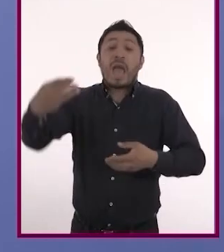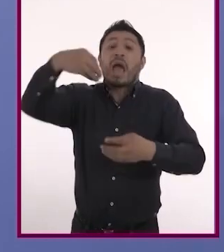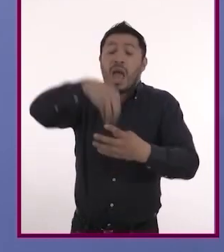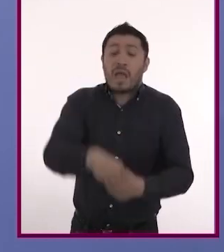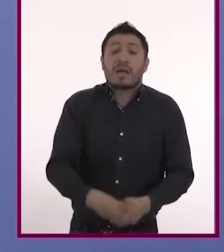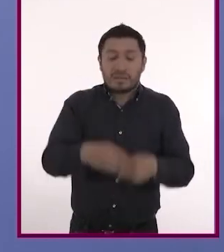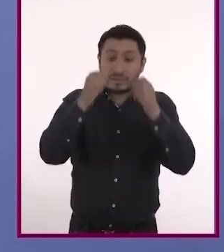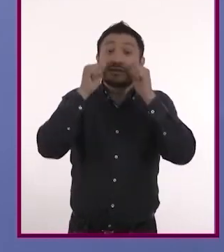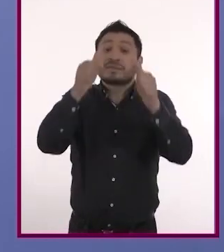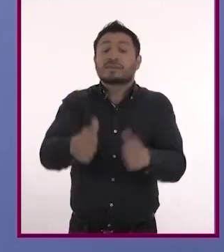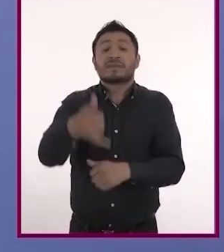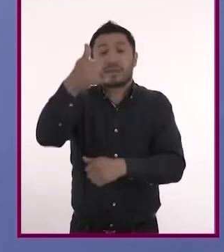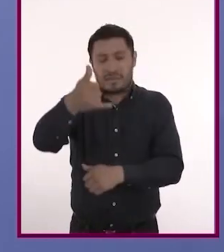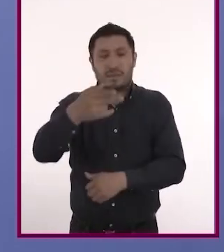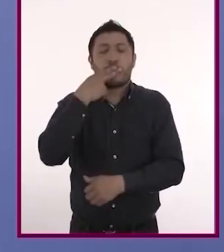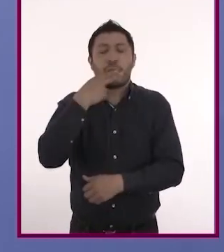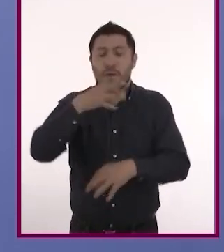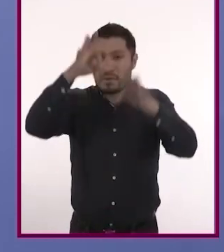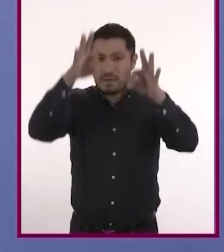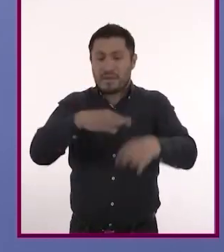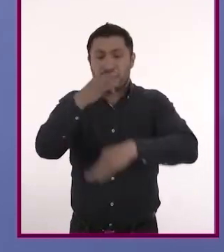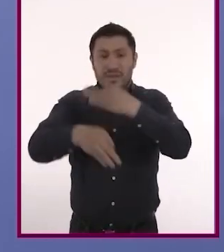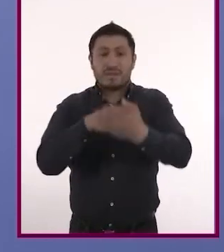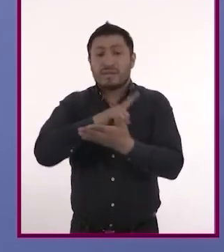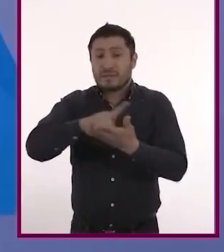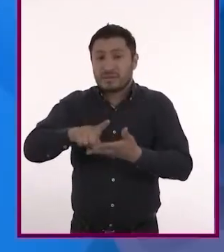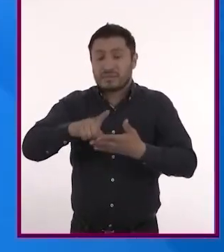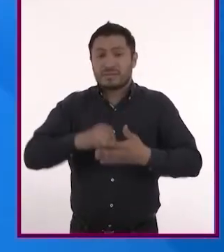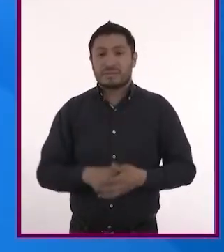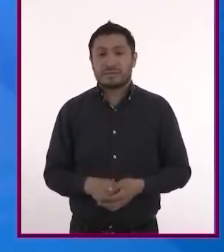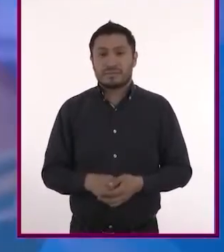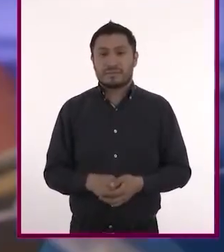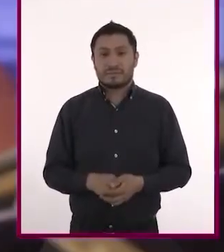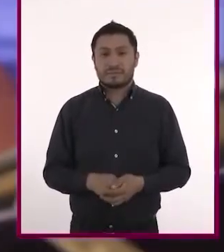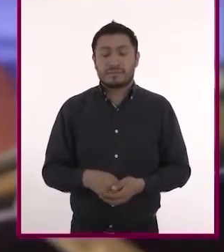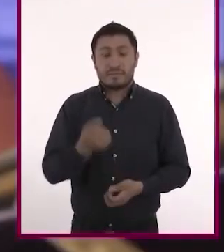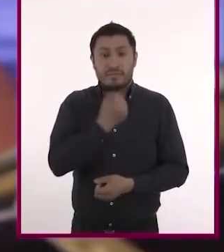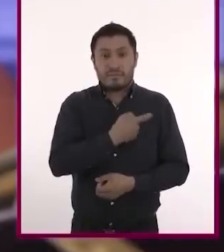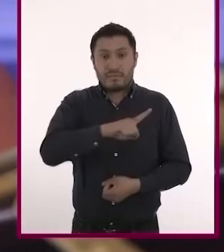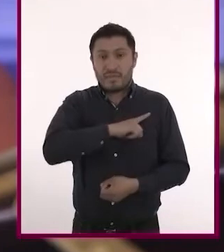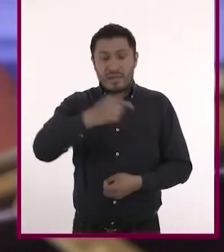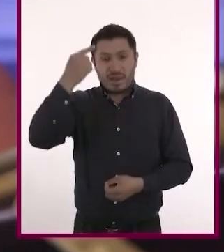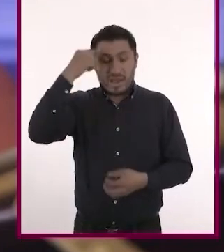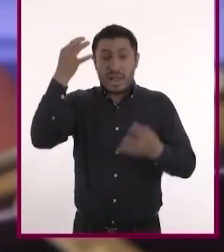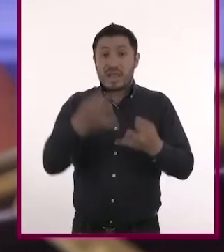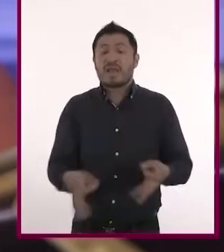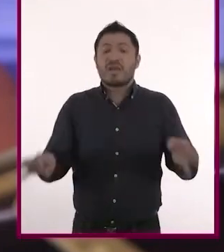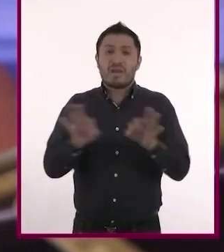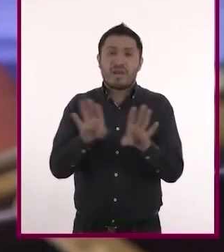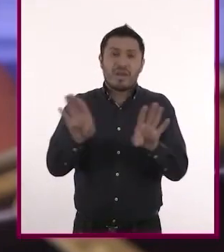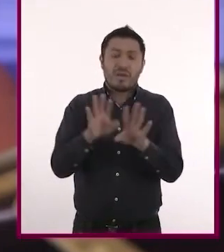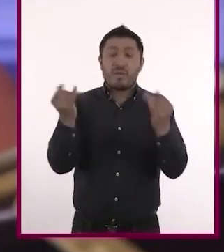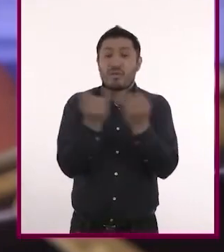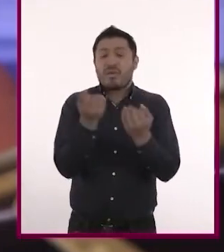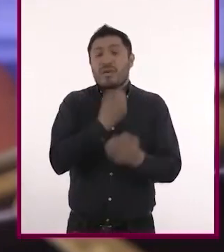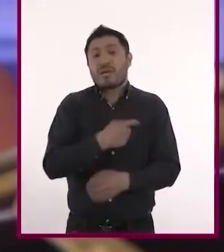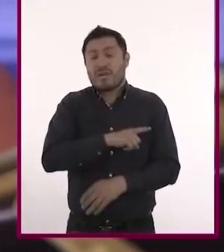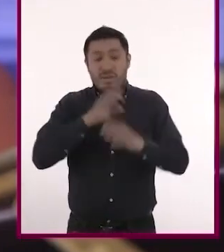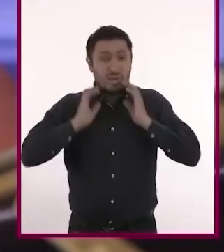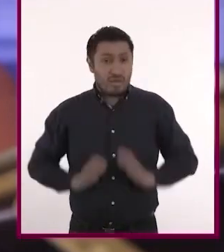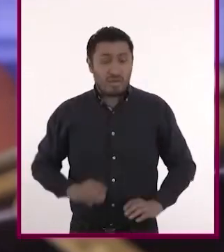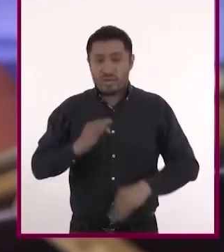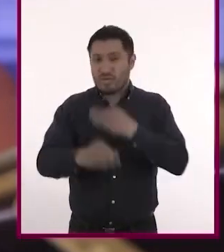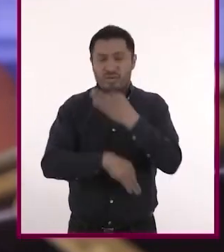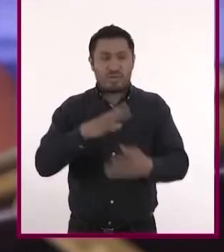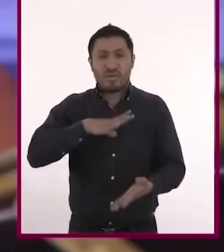incluidas, atendidas y gocen de todos sus derechos. La salud mental es tan importante como la salud física. Todos y todas